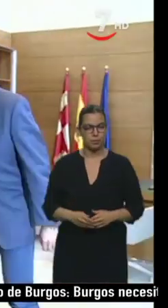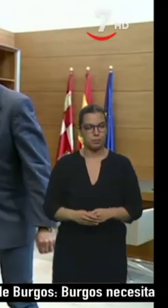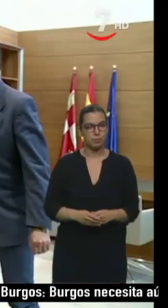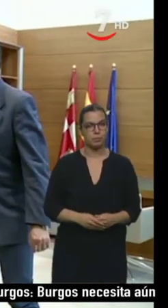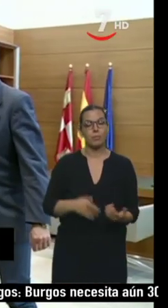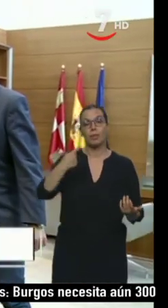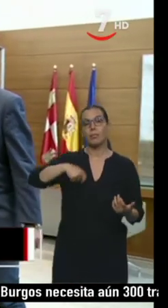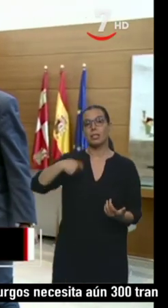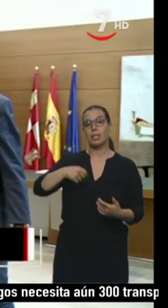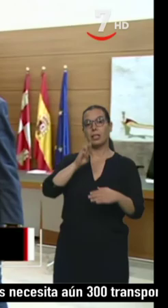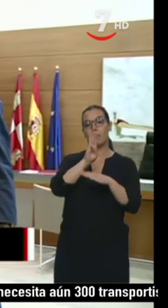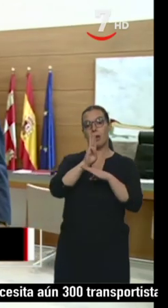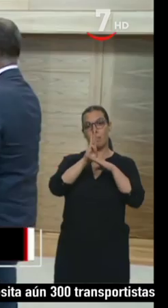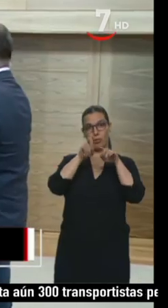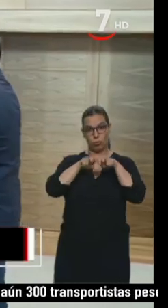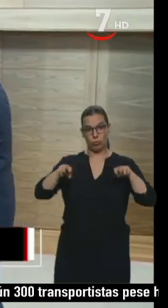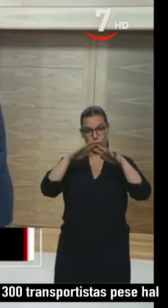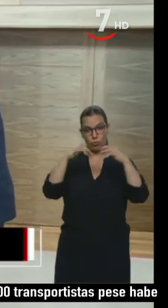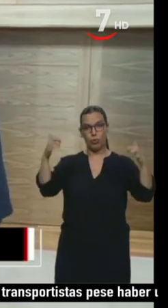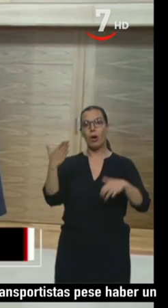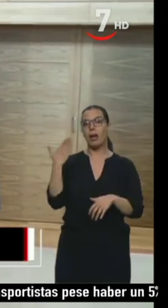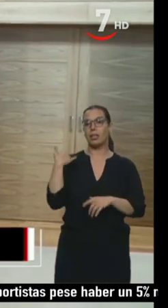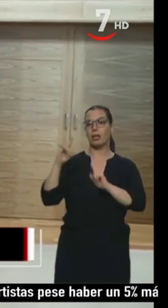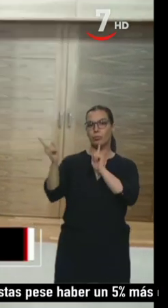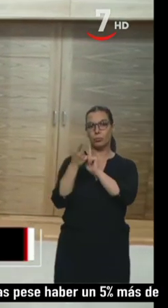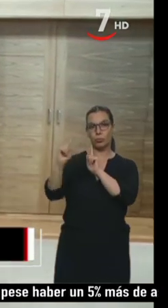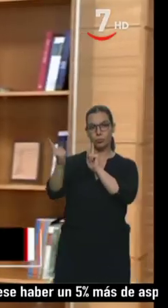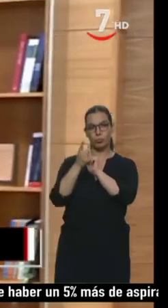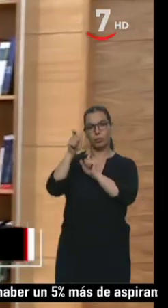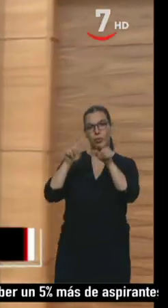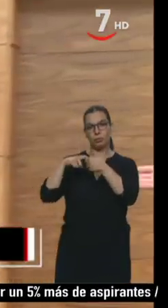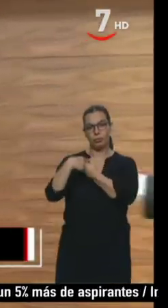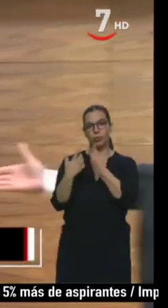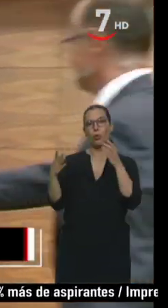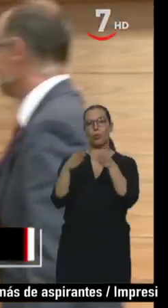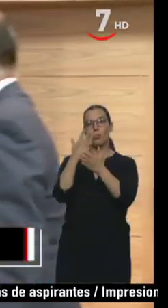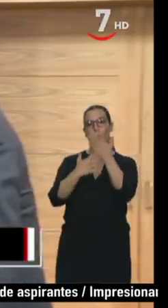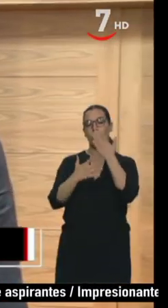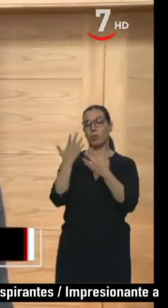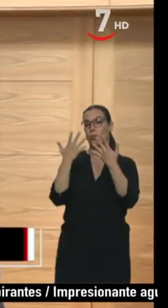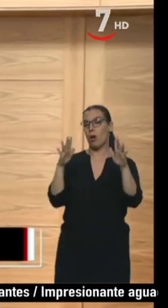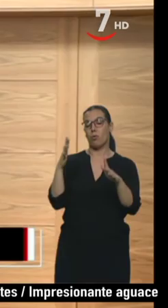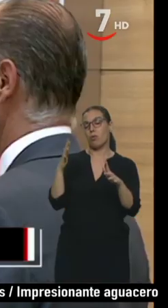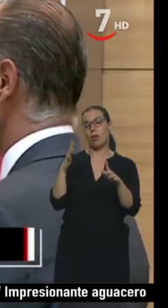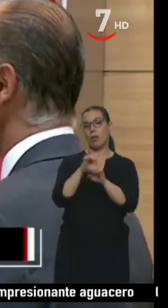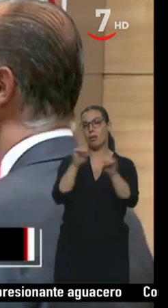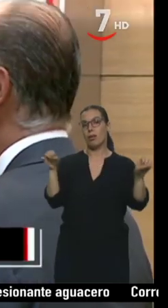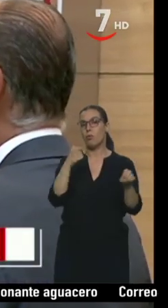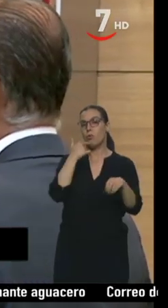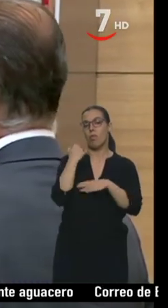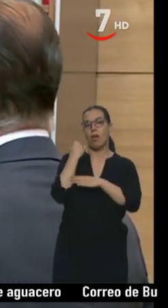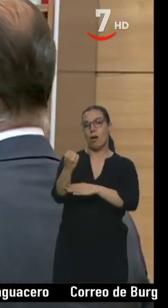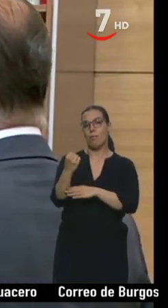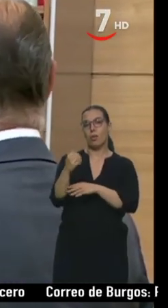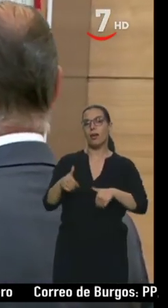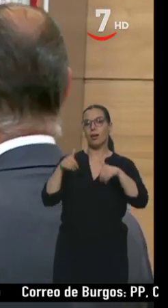El presidente del Parlamento recibía ayer a los representantes del grupo mixto, aunque ninguno se ha mostrado a favor de dar su apoyo al candidato